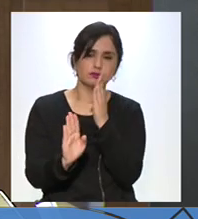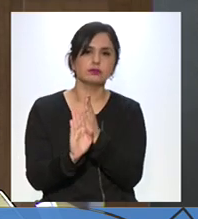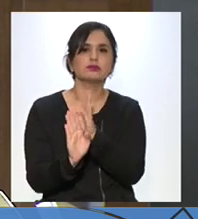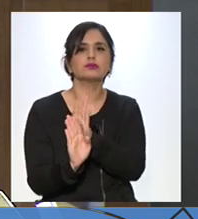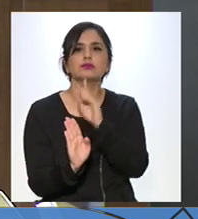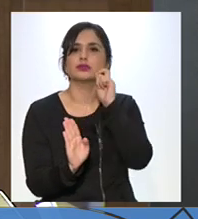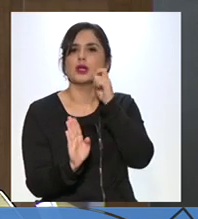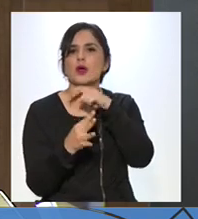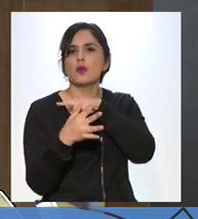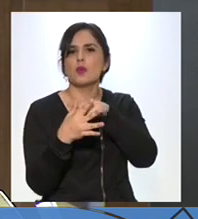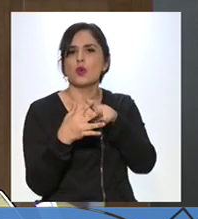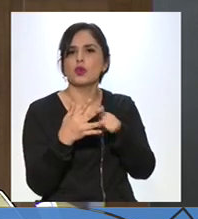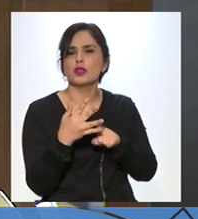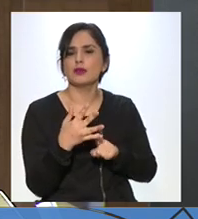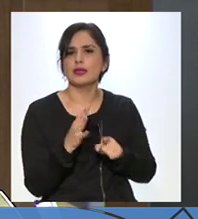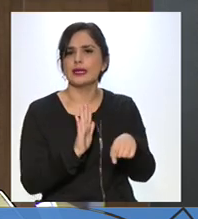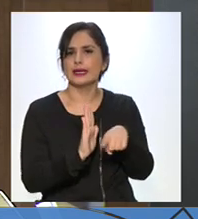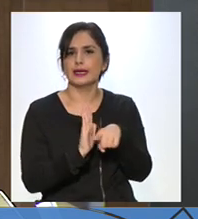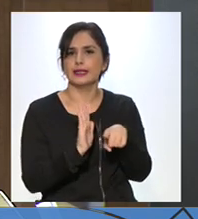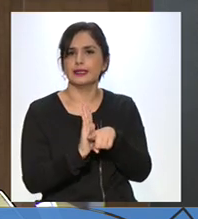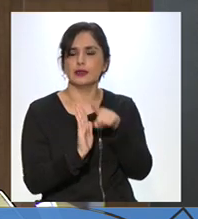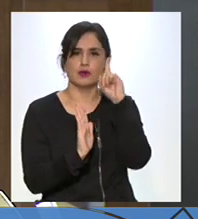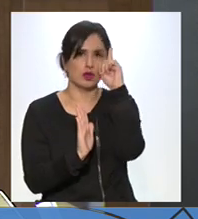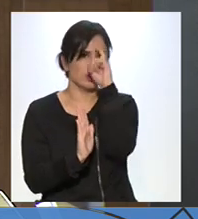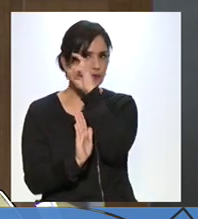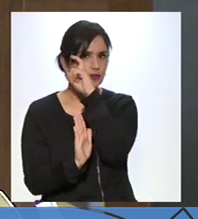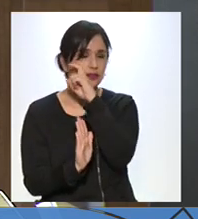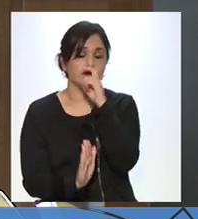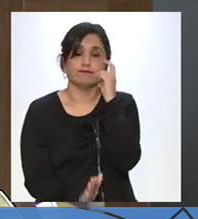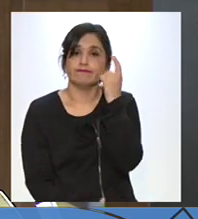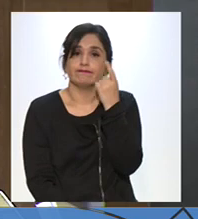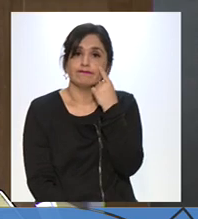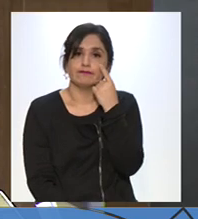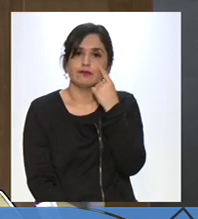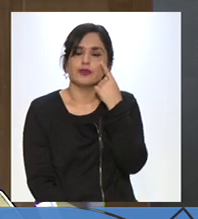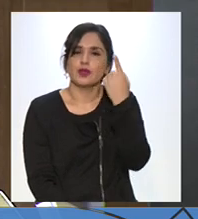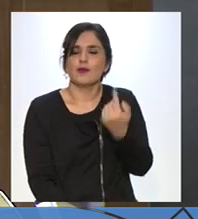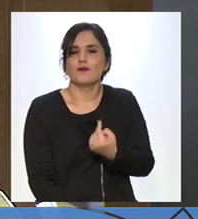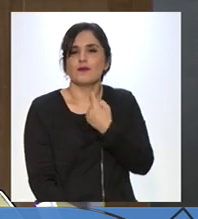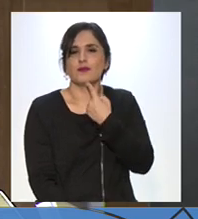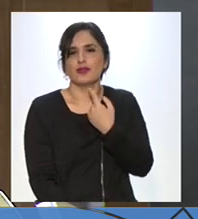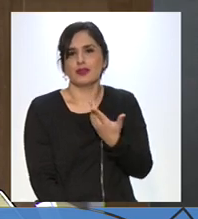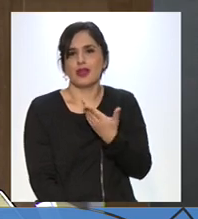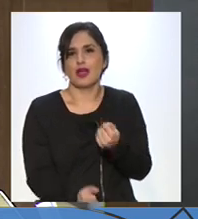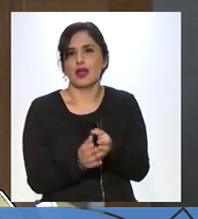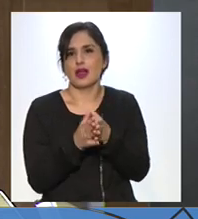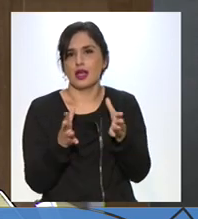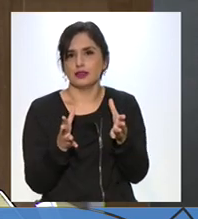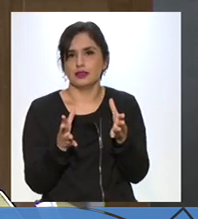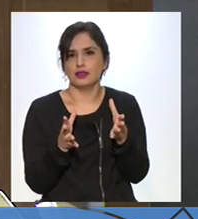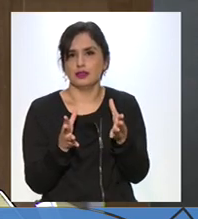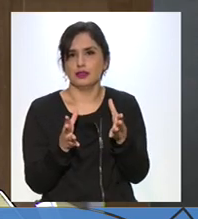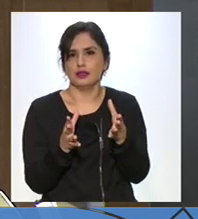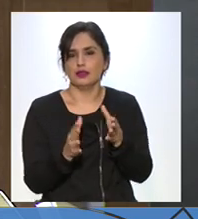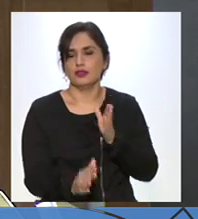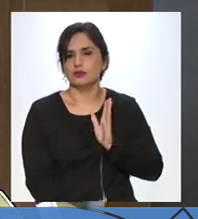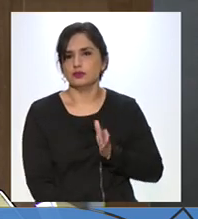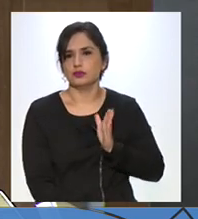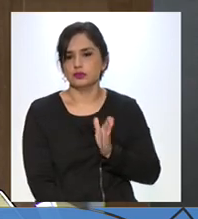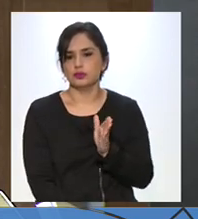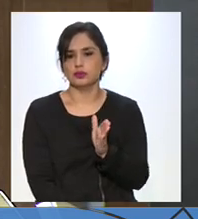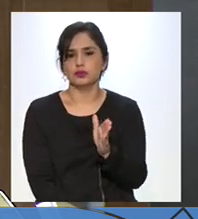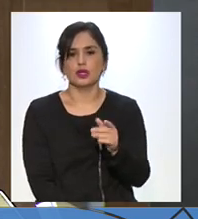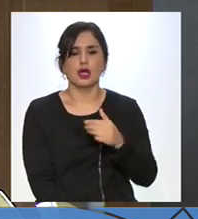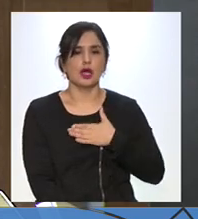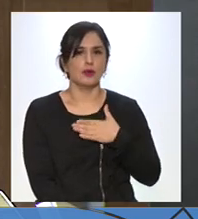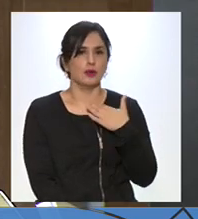provocaría múltiples efectos negativos, difíciles de cuantificar, pero cuyo impacto sin duda será grande y muy persistente. A mí me gustaría